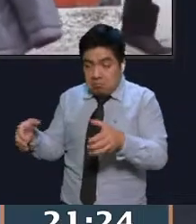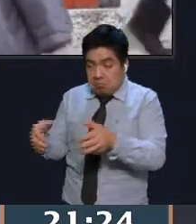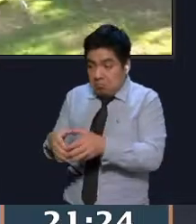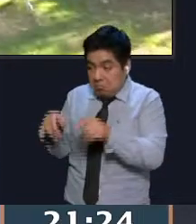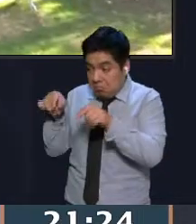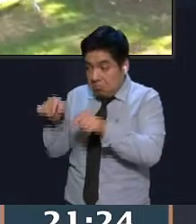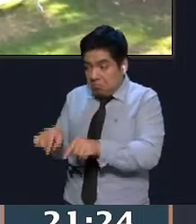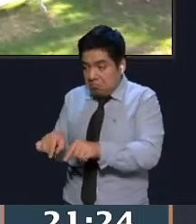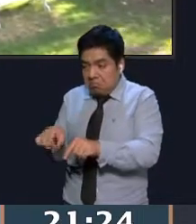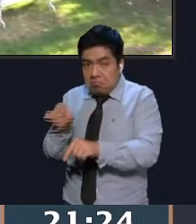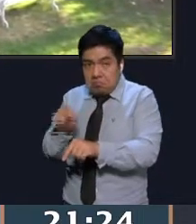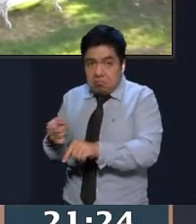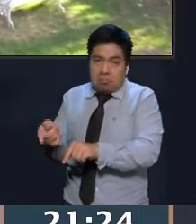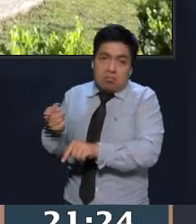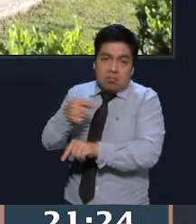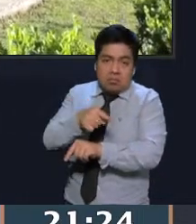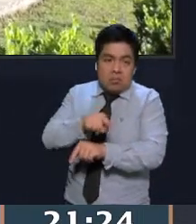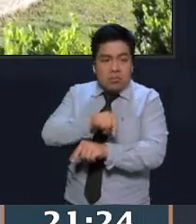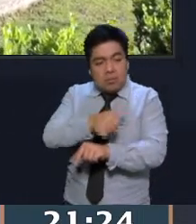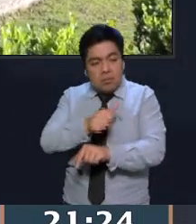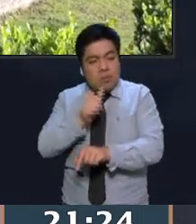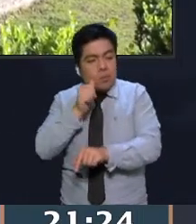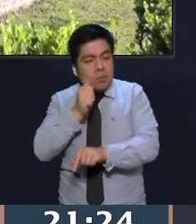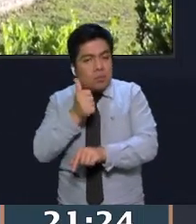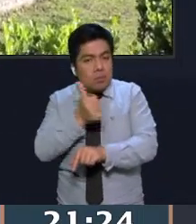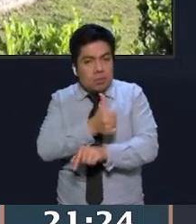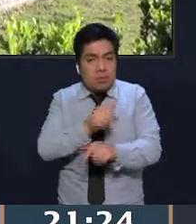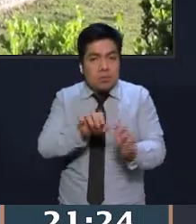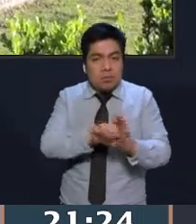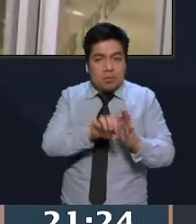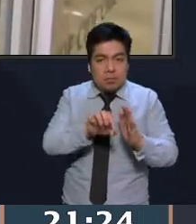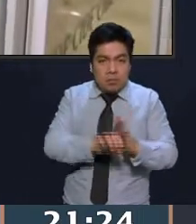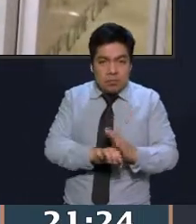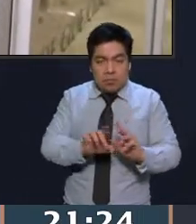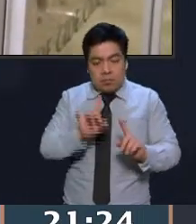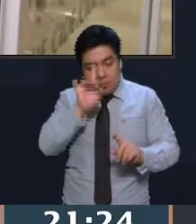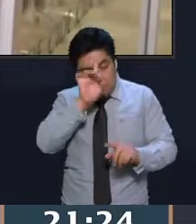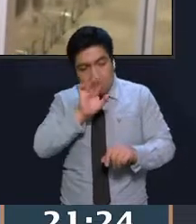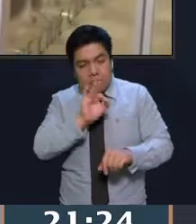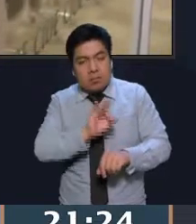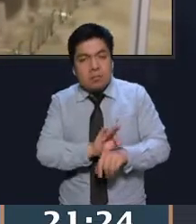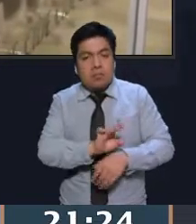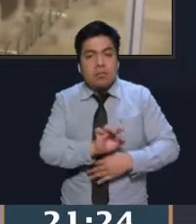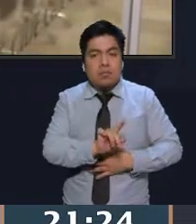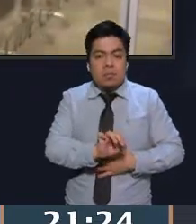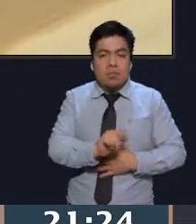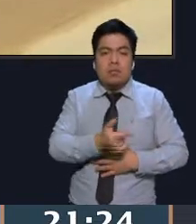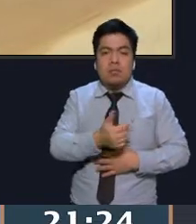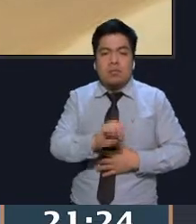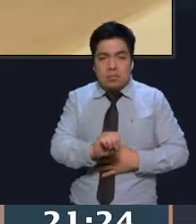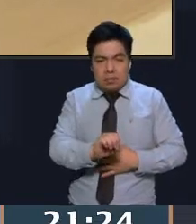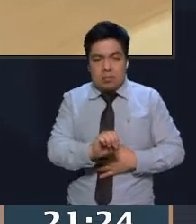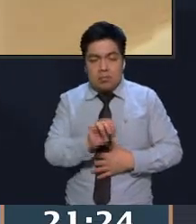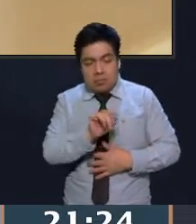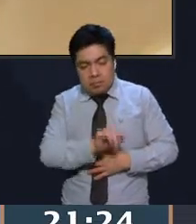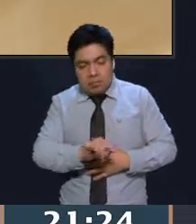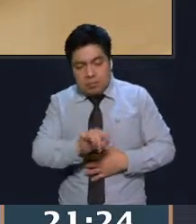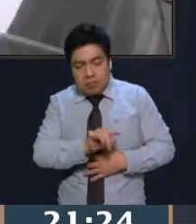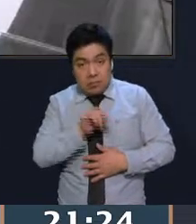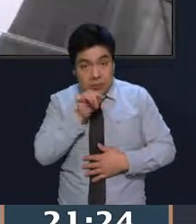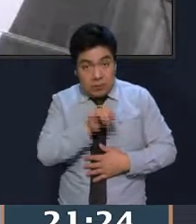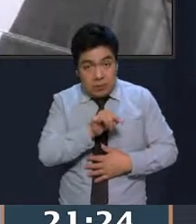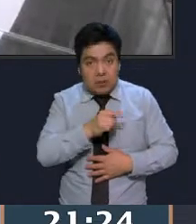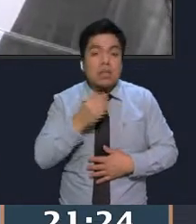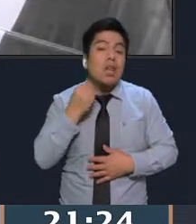se comparte con otras asociaciones, como es el caso del Consejo Nacional de Litigio Estratégico. Uno de los abogados